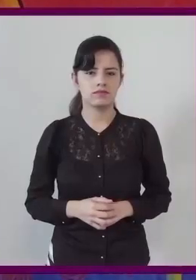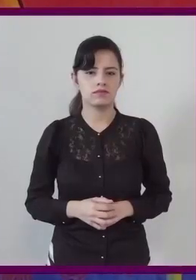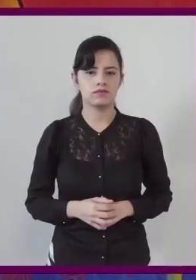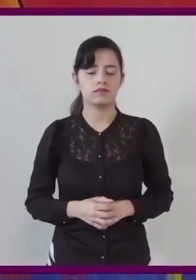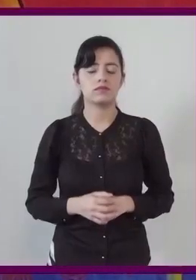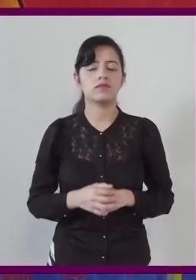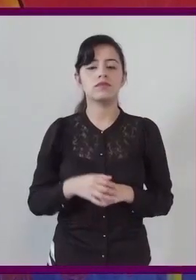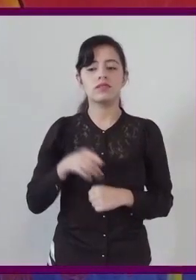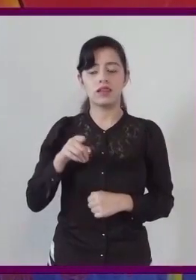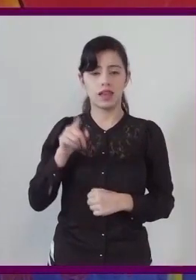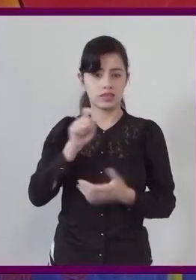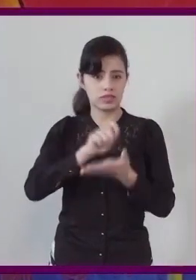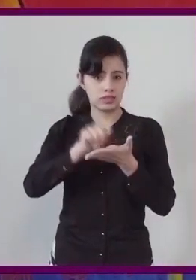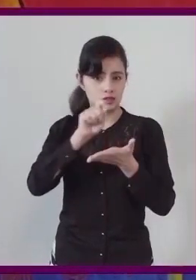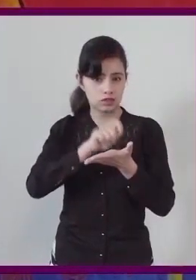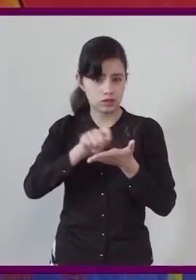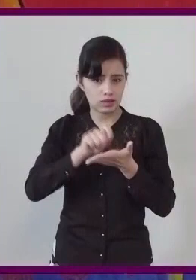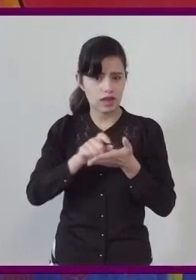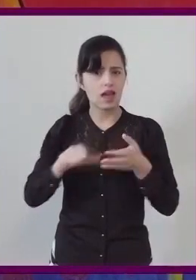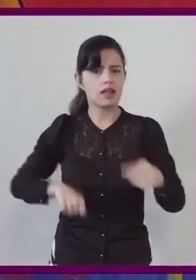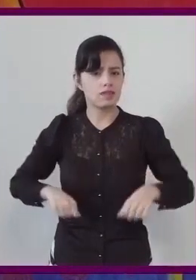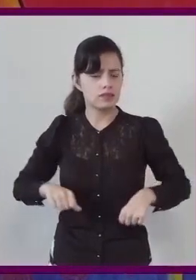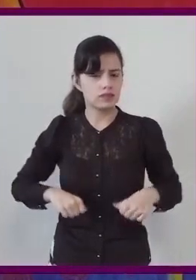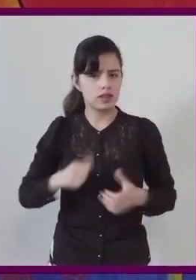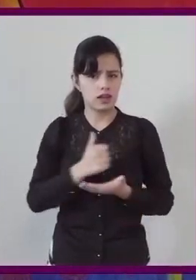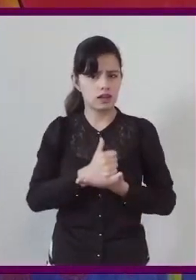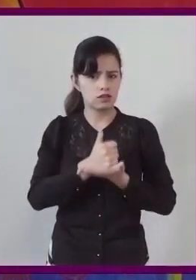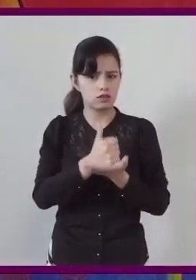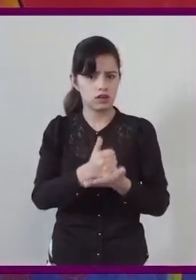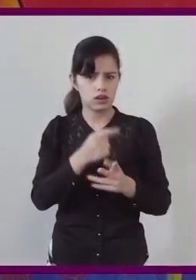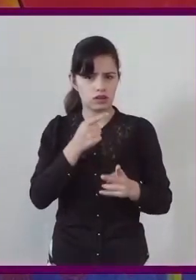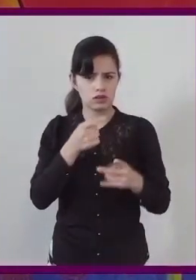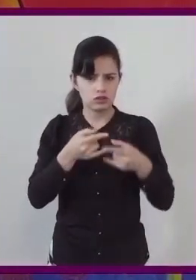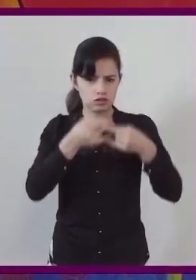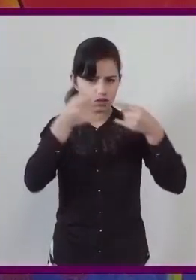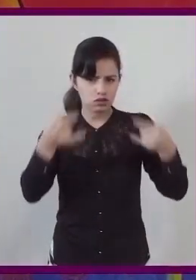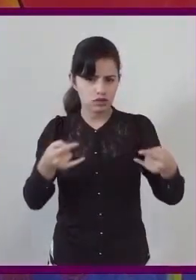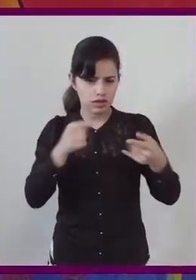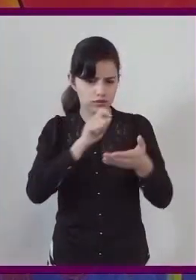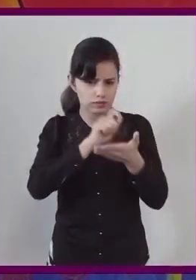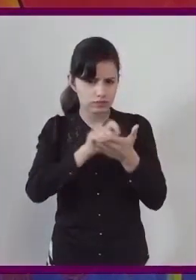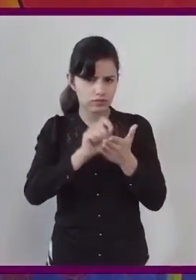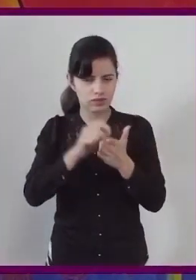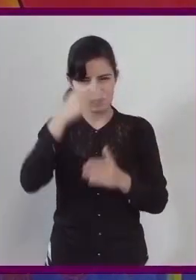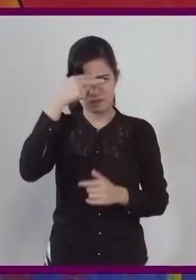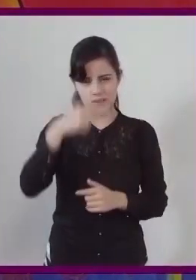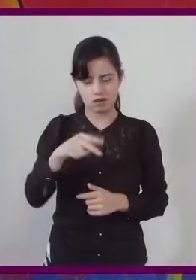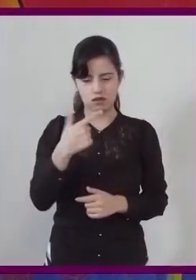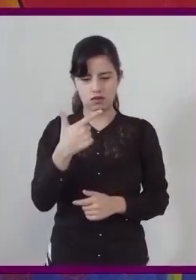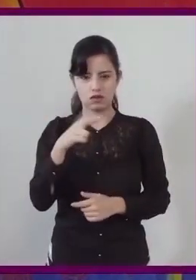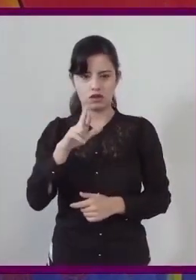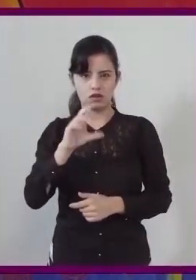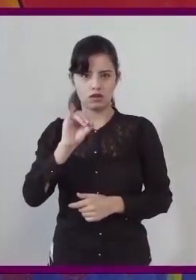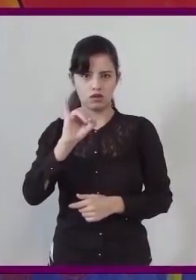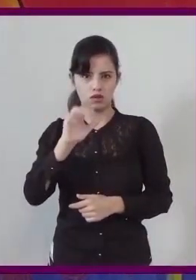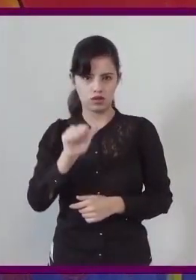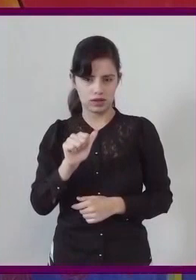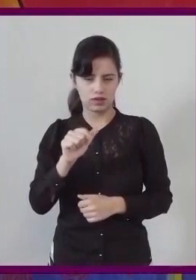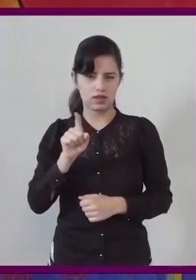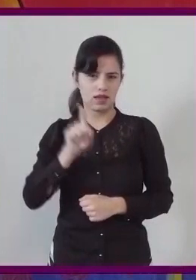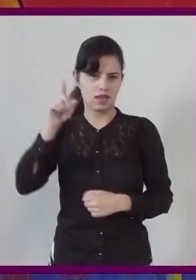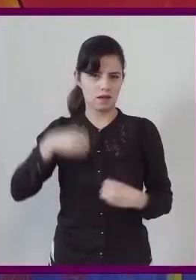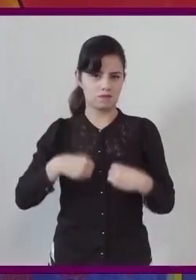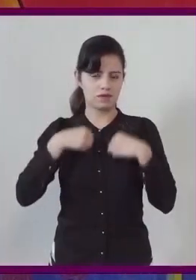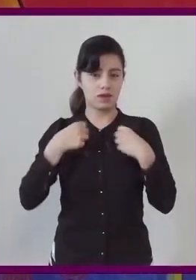Dice la escritora, activista y poetisa mexicana Gloria Andalzúa que vivir en la frontera